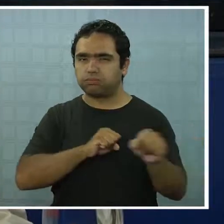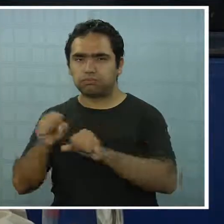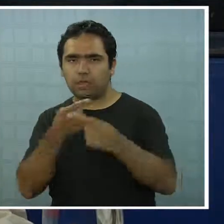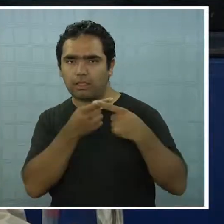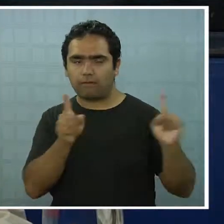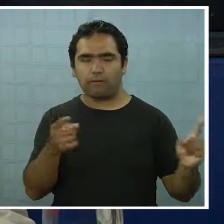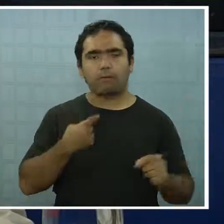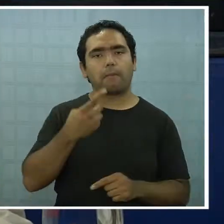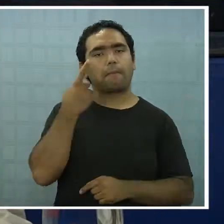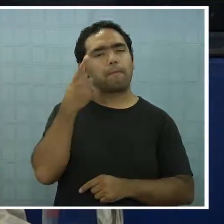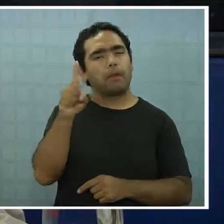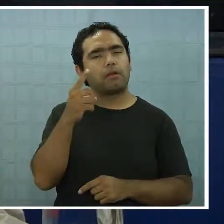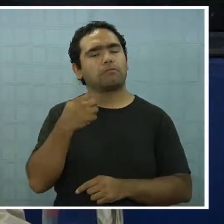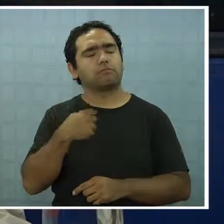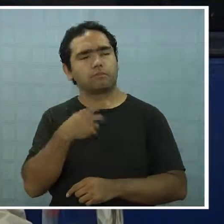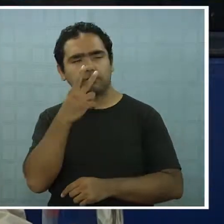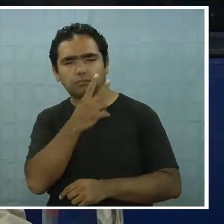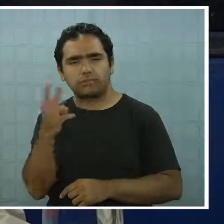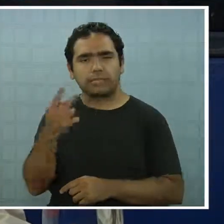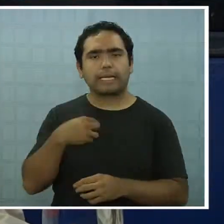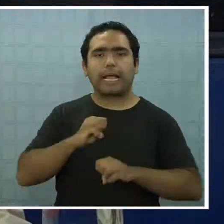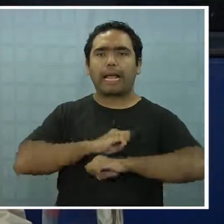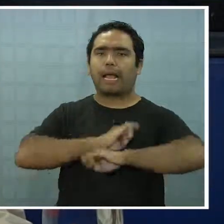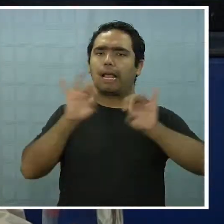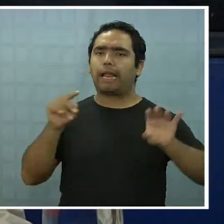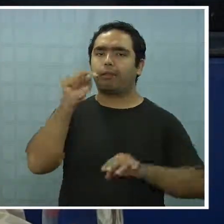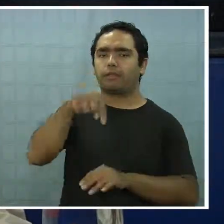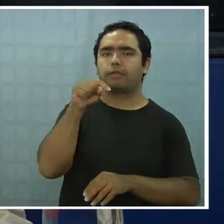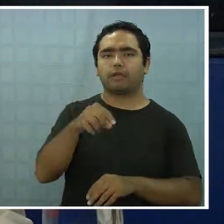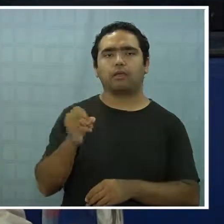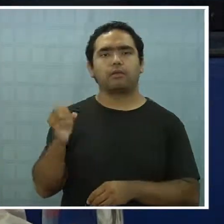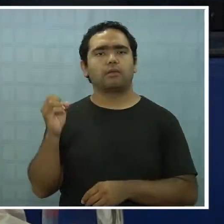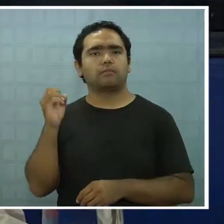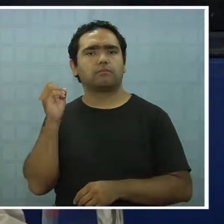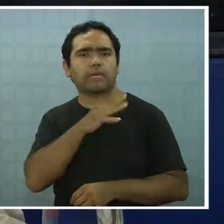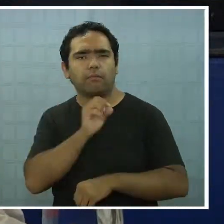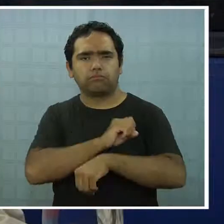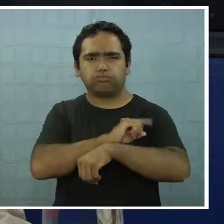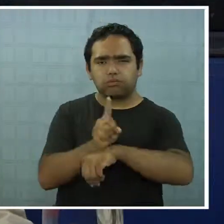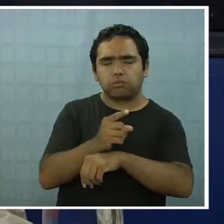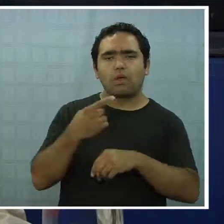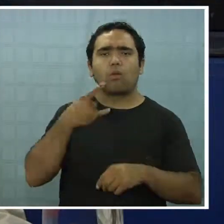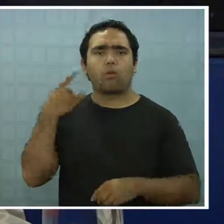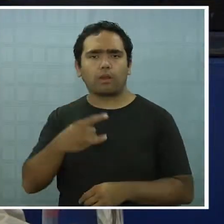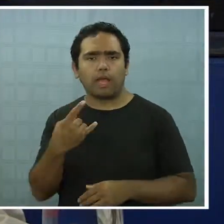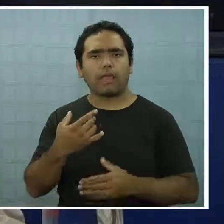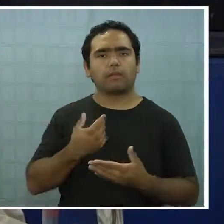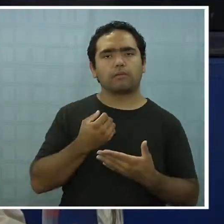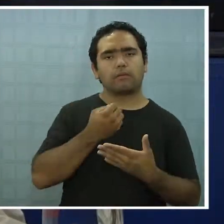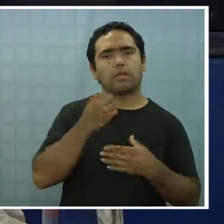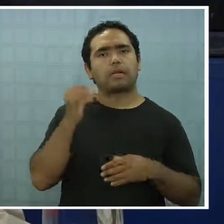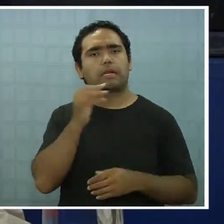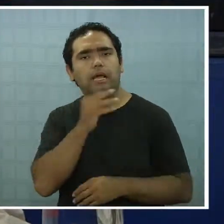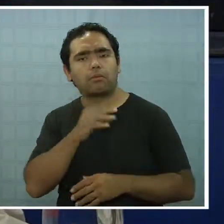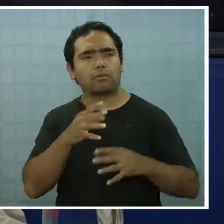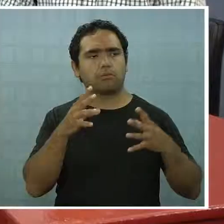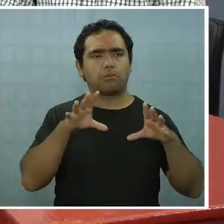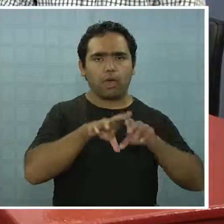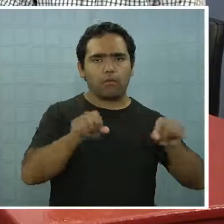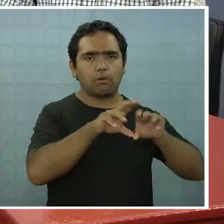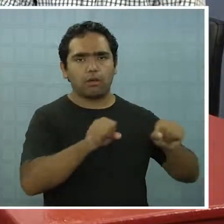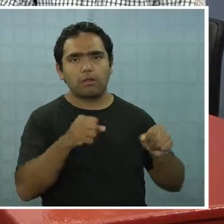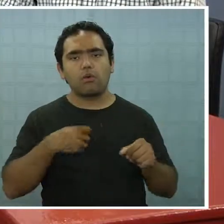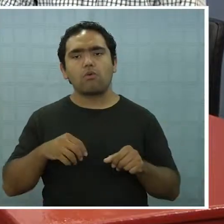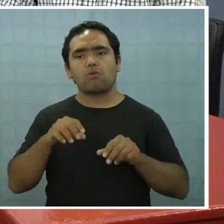pero si uno tuviera que establecer claramente, aquí ha habido una respuesta muy eficiente, muy coordinada, mundo civil,